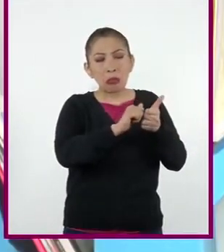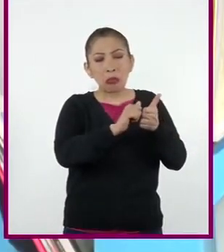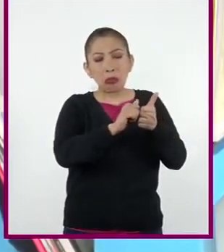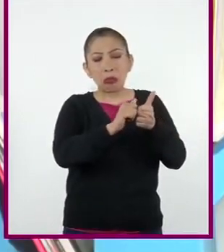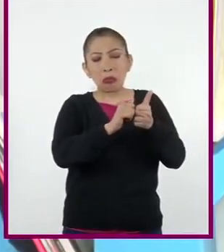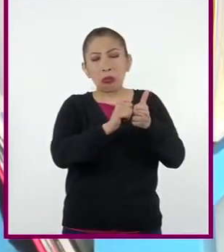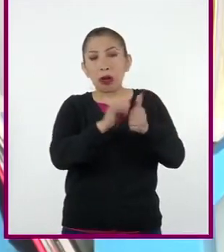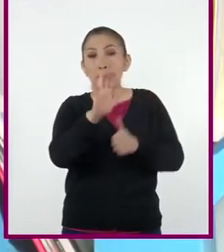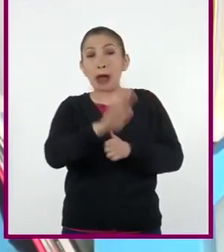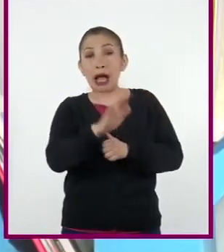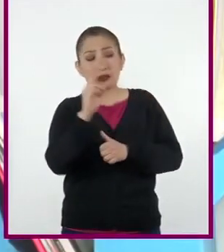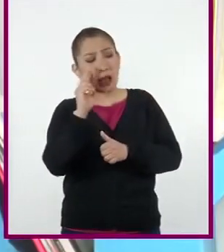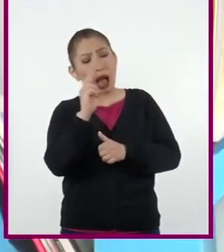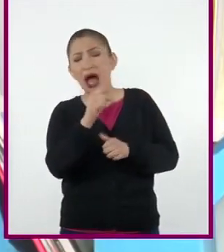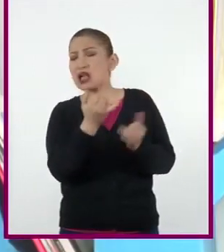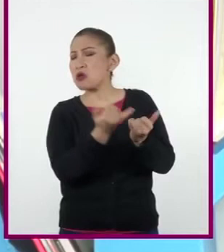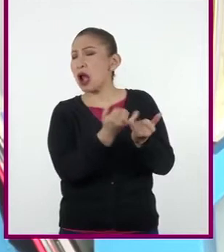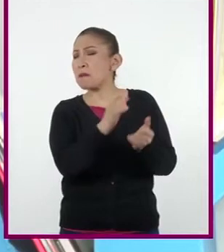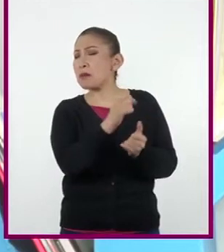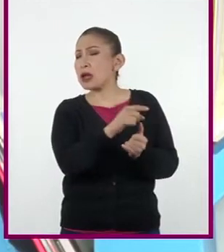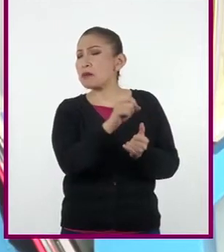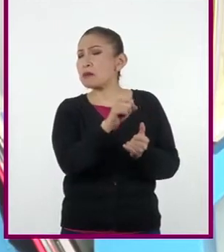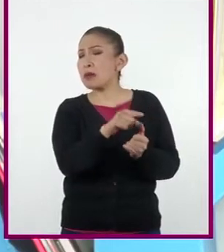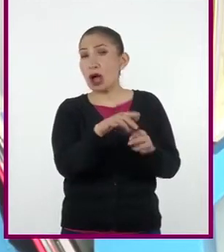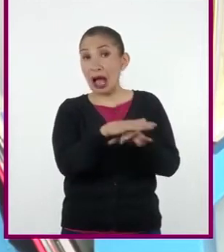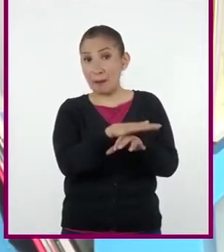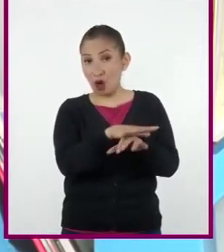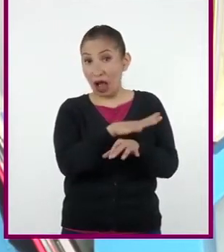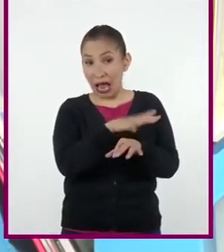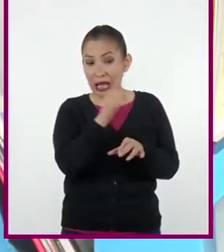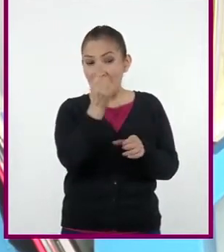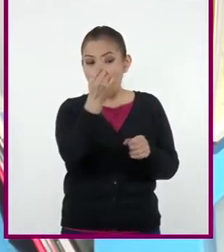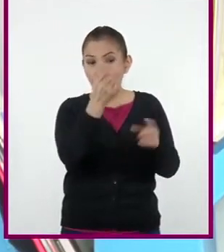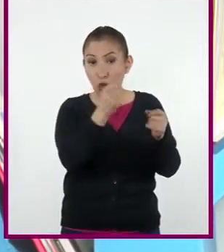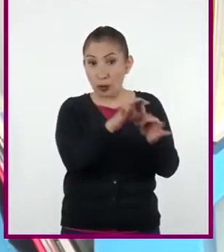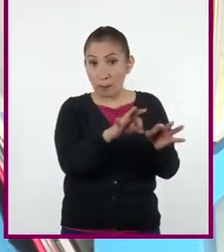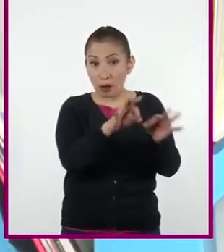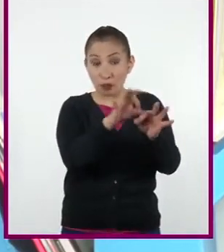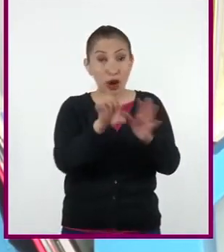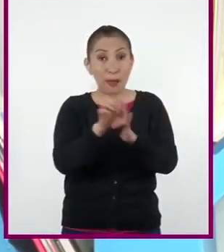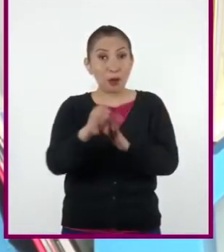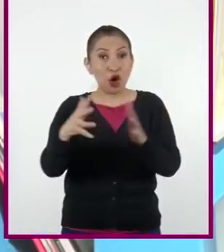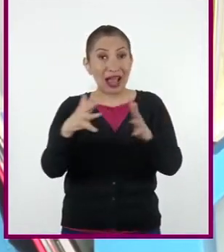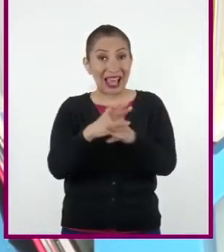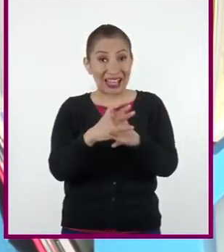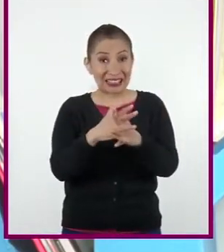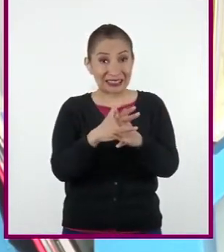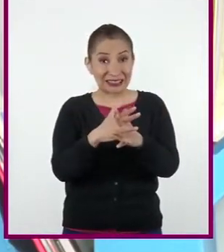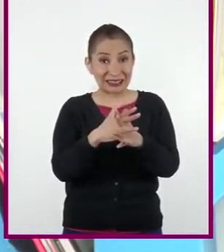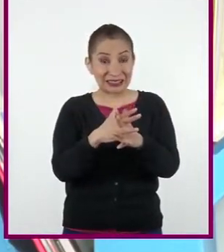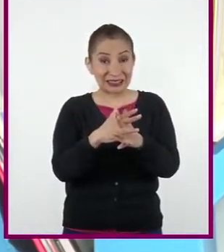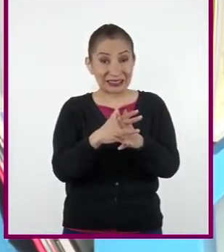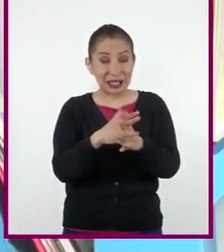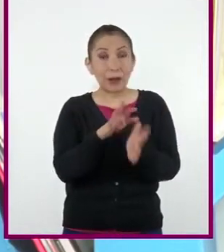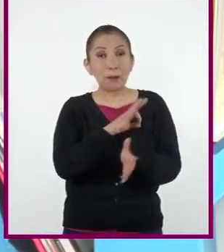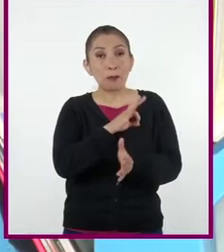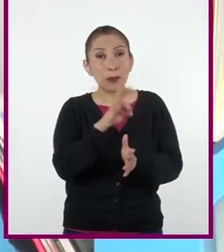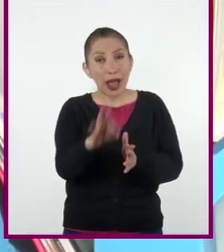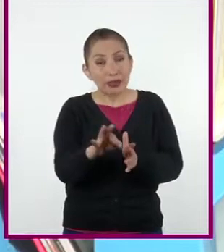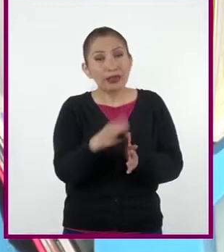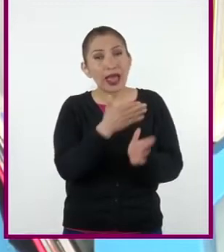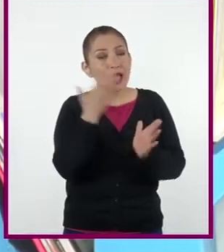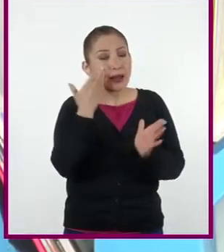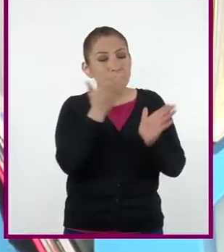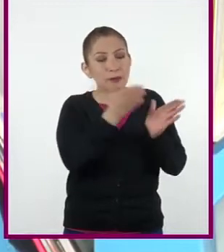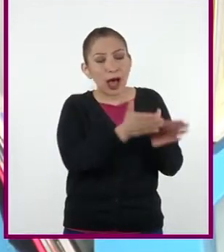En apariencia se mantienen a pesar de cambios relevantes como son las guerras. Pueden traspasar